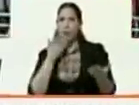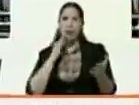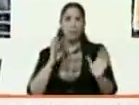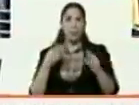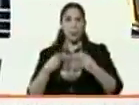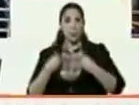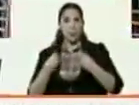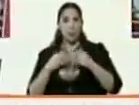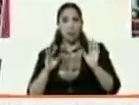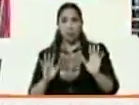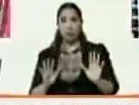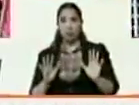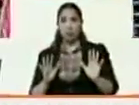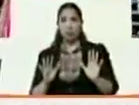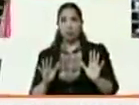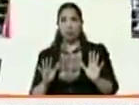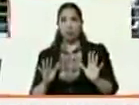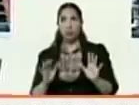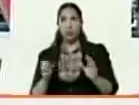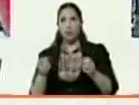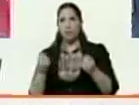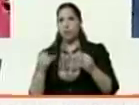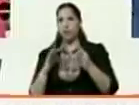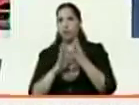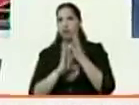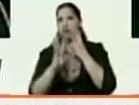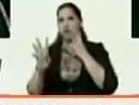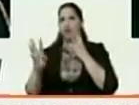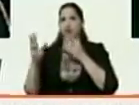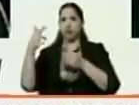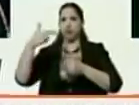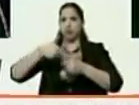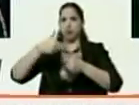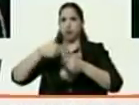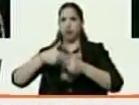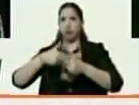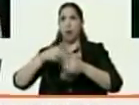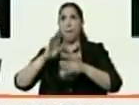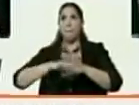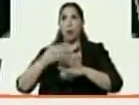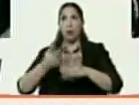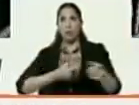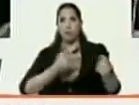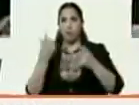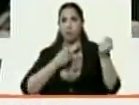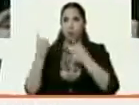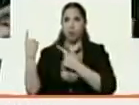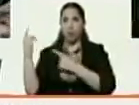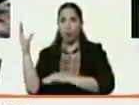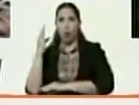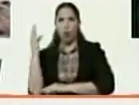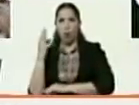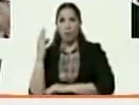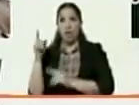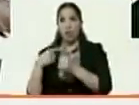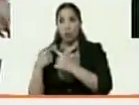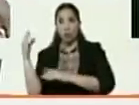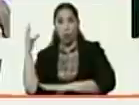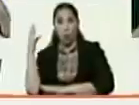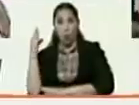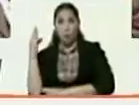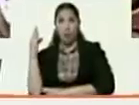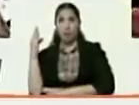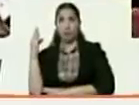vivirlo. Interminables colas para echar gasolina porque se la llevan para Colombia. Y Colombia pasó